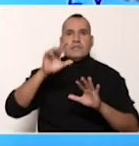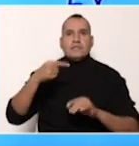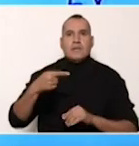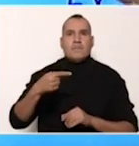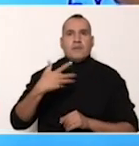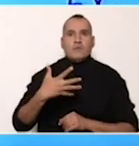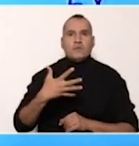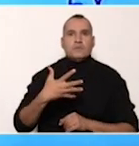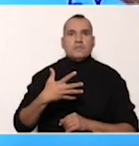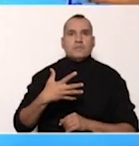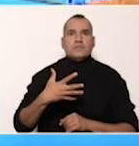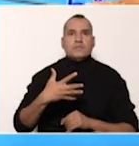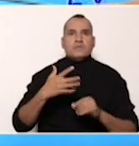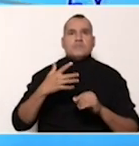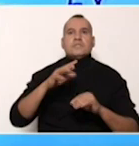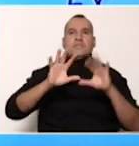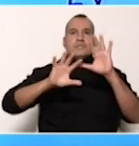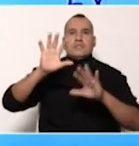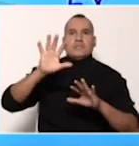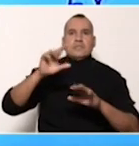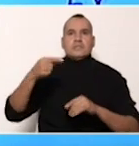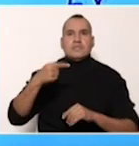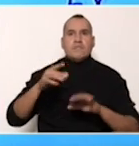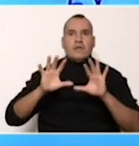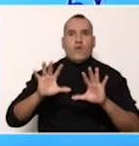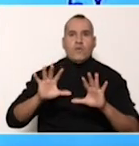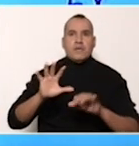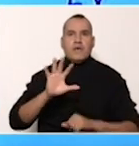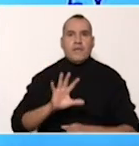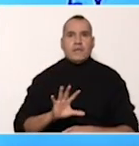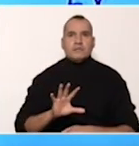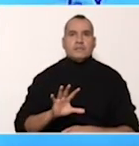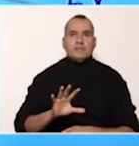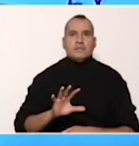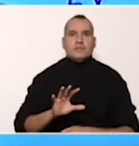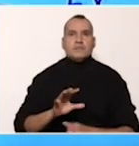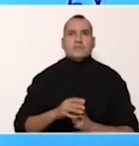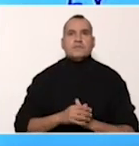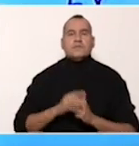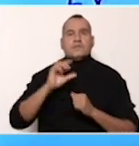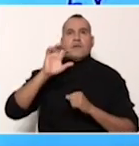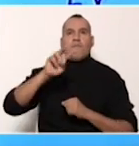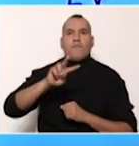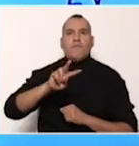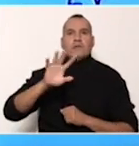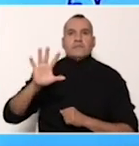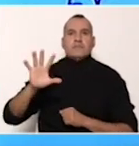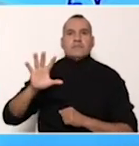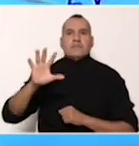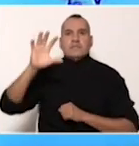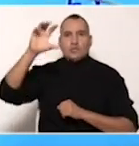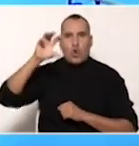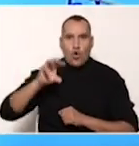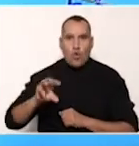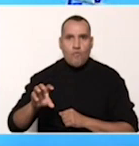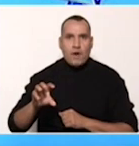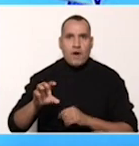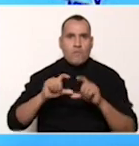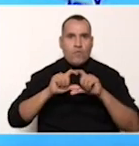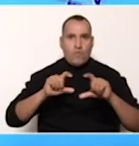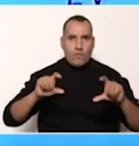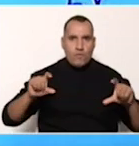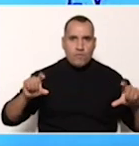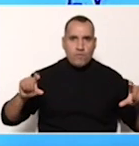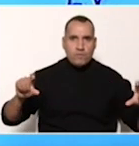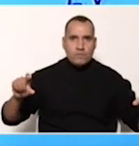da 5 y se coloca el signo del mayor que es menos. Este lo bajamos aquí y ahora tenemos como polinomio